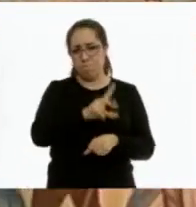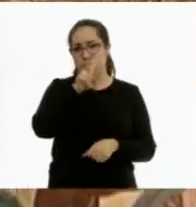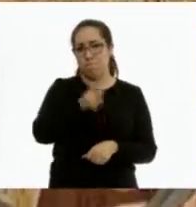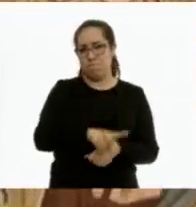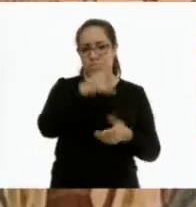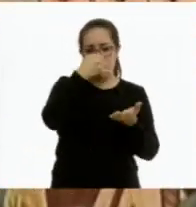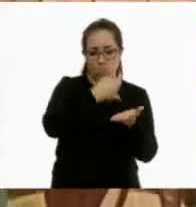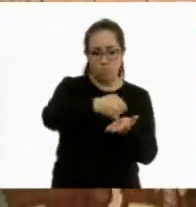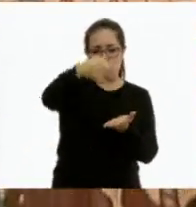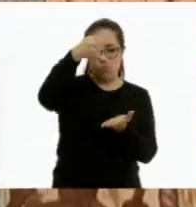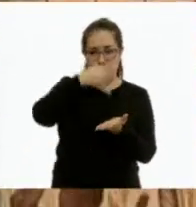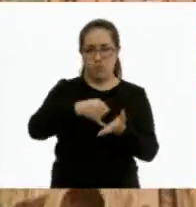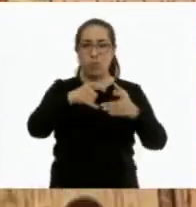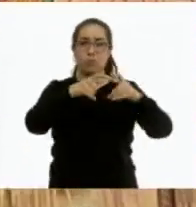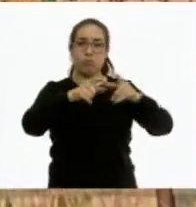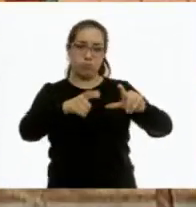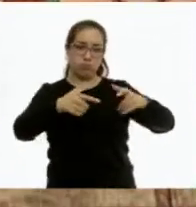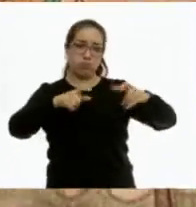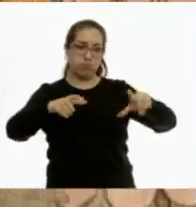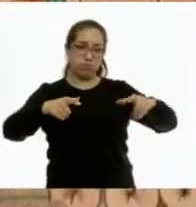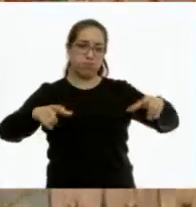agricultura.